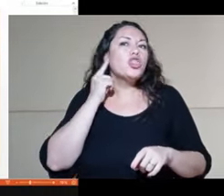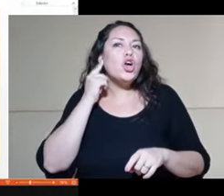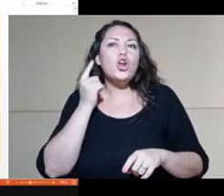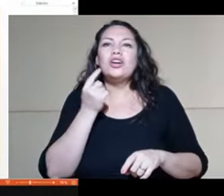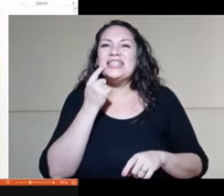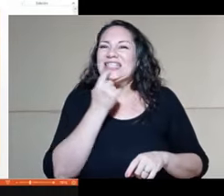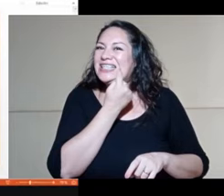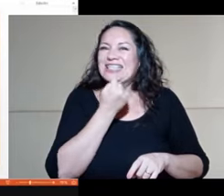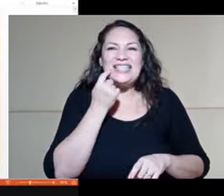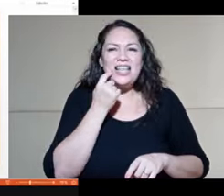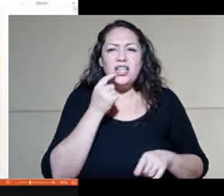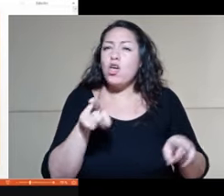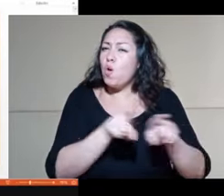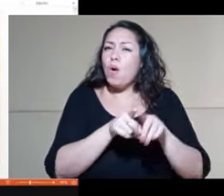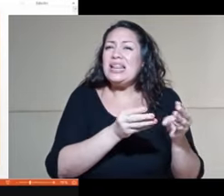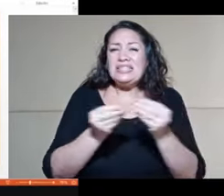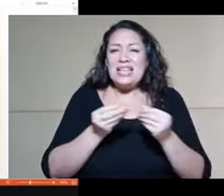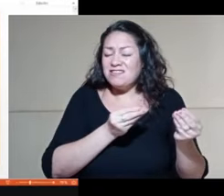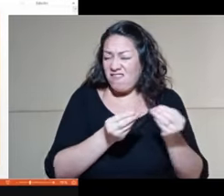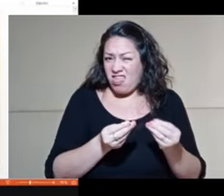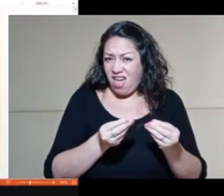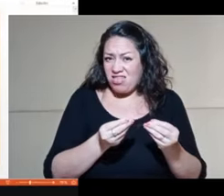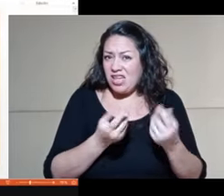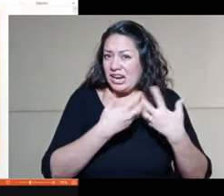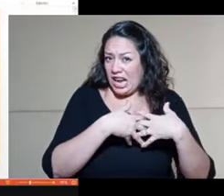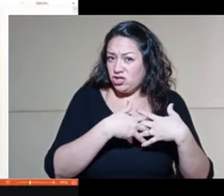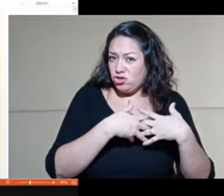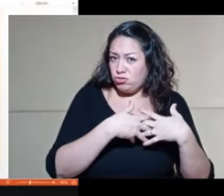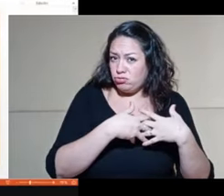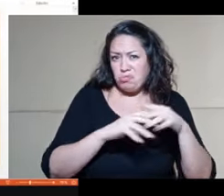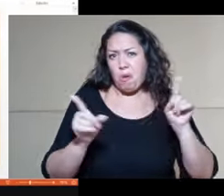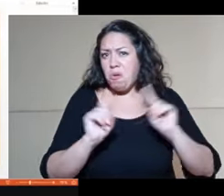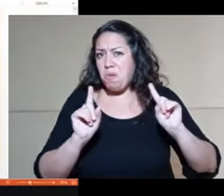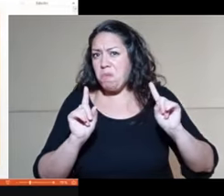agudo, a ella dice que le duelen los dientes. ¿Eso también es por la sensibilidad o no?